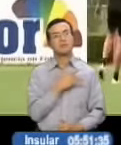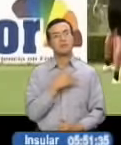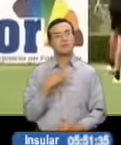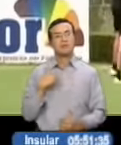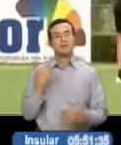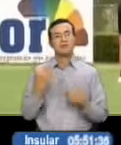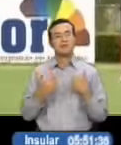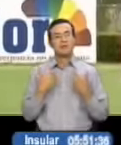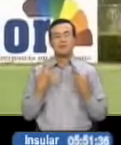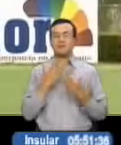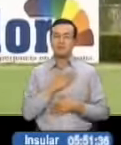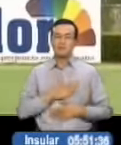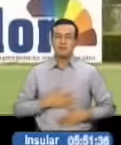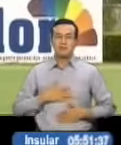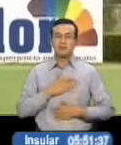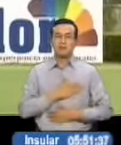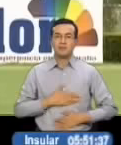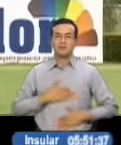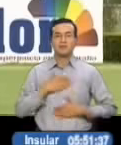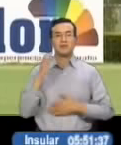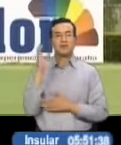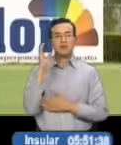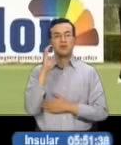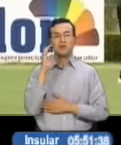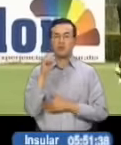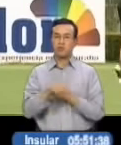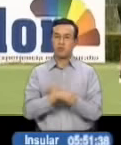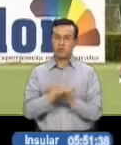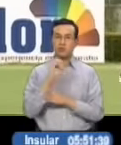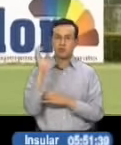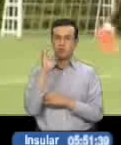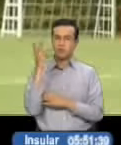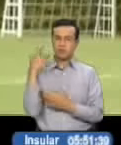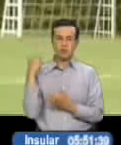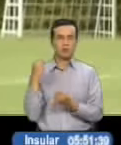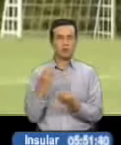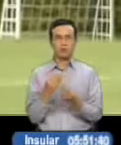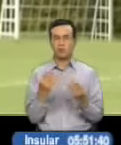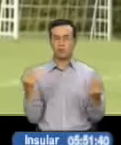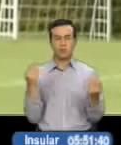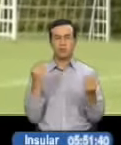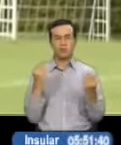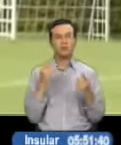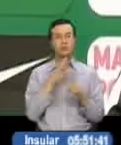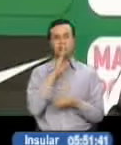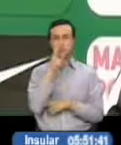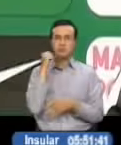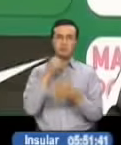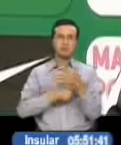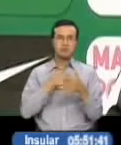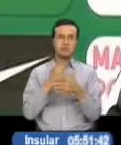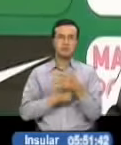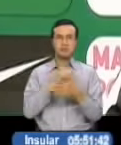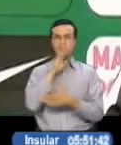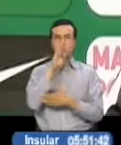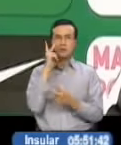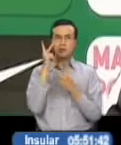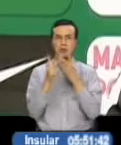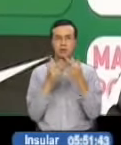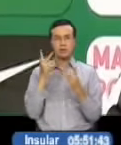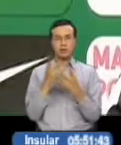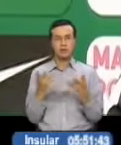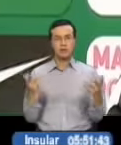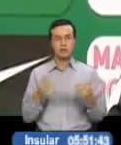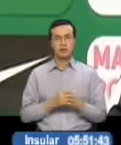de poder disfrutarla, de que se quede en Colombia, porque el fútbol colombiano ha hecho una gran inversión, a todas las instancias las ha superado en calidad de visita. Eso